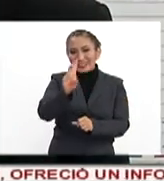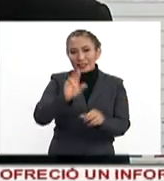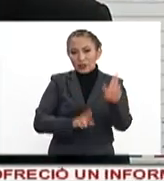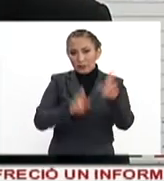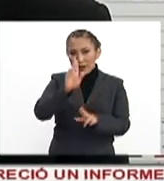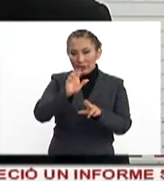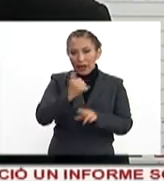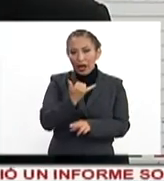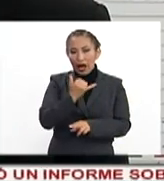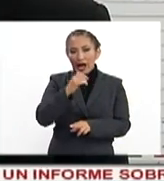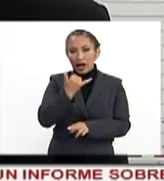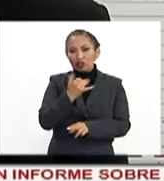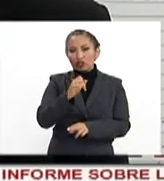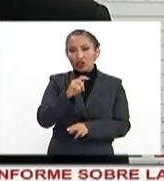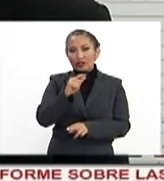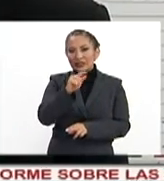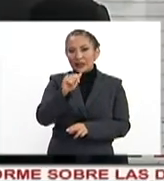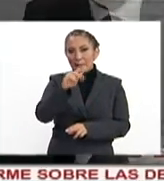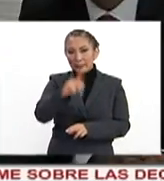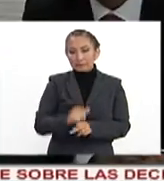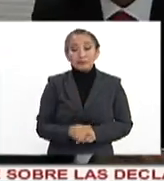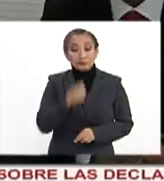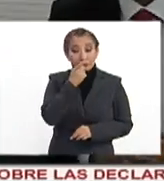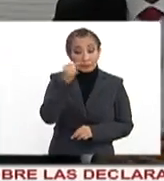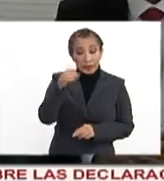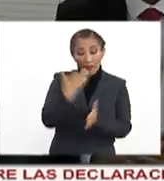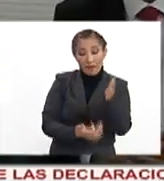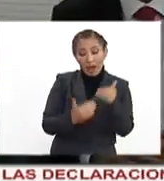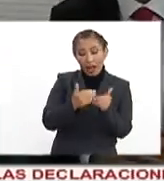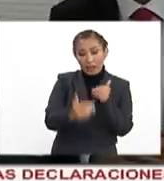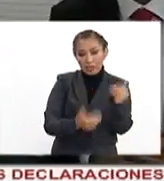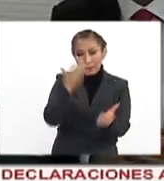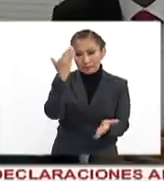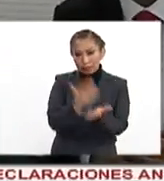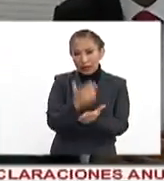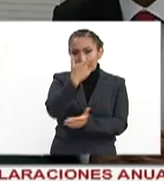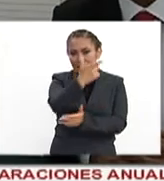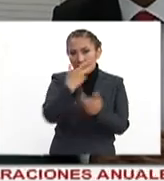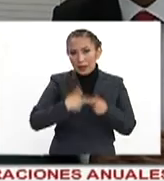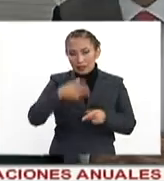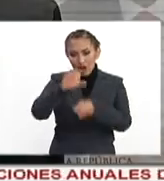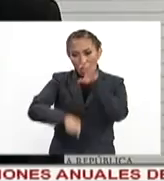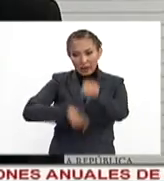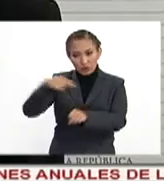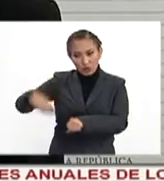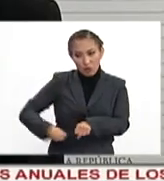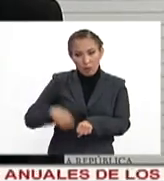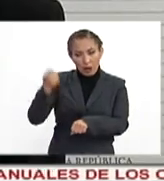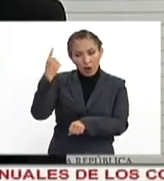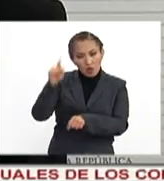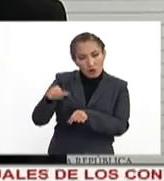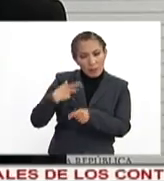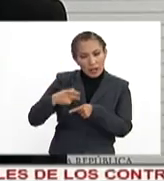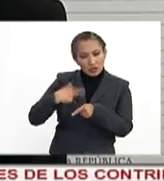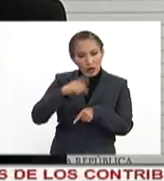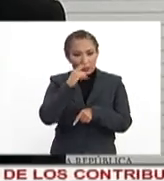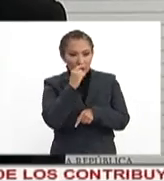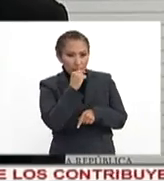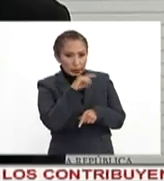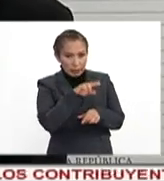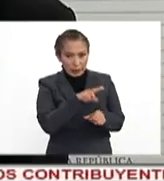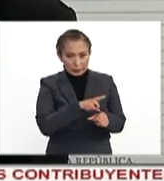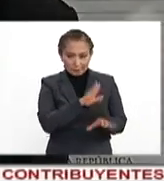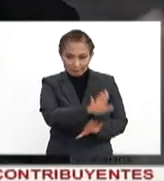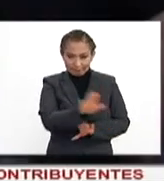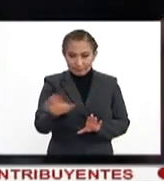43 normalistas de Ayotzinapa. Dijo que falta por detener a 7 personas implicadas entre civiles y policías.